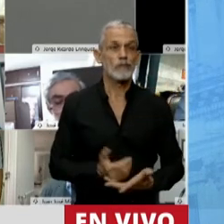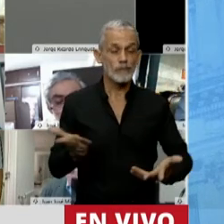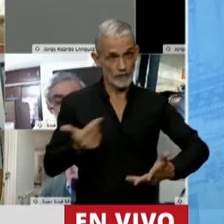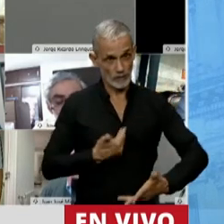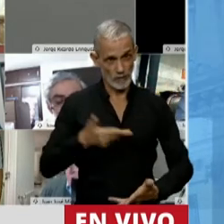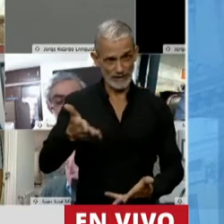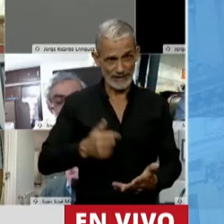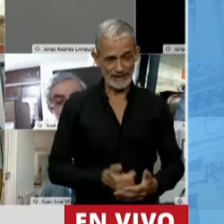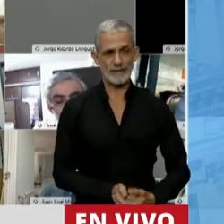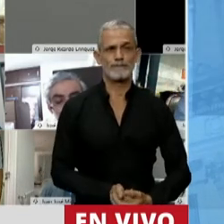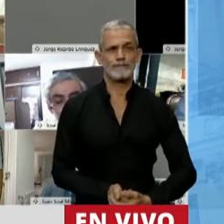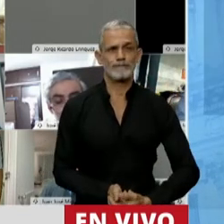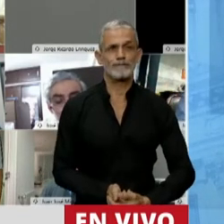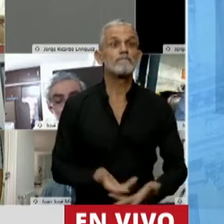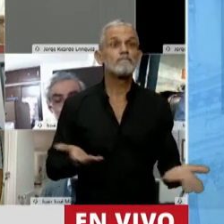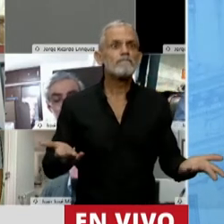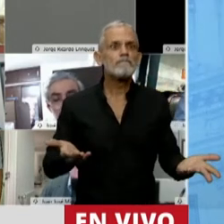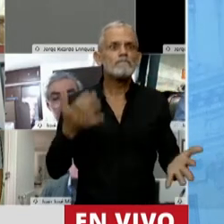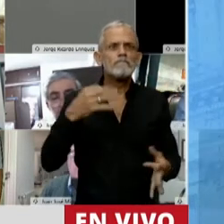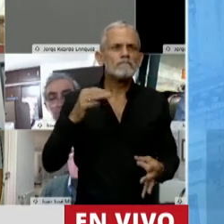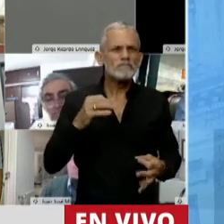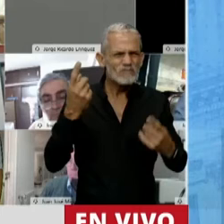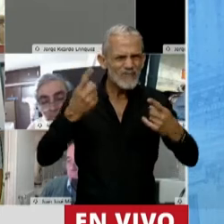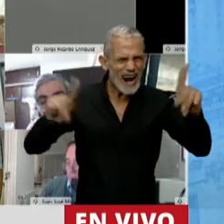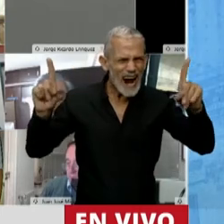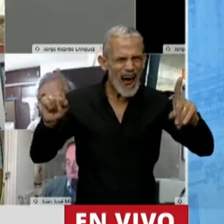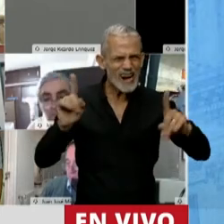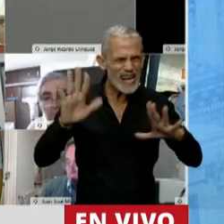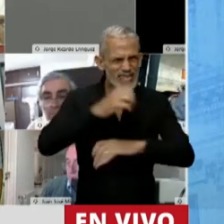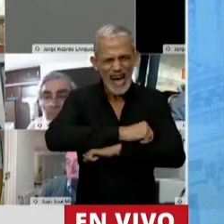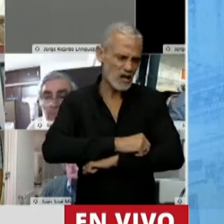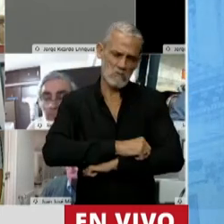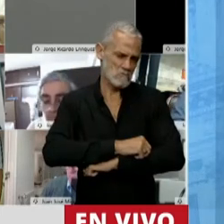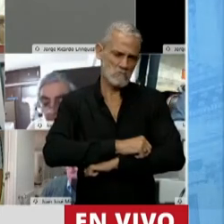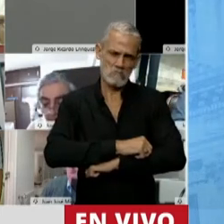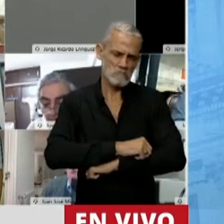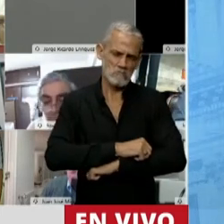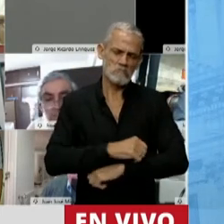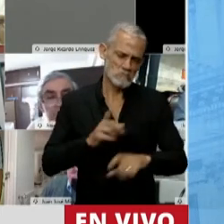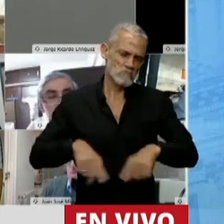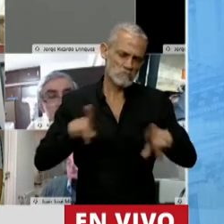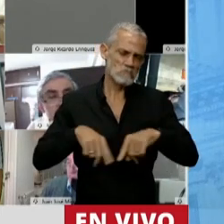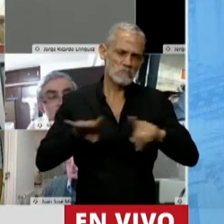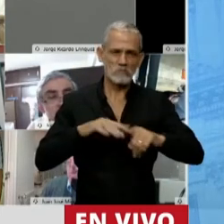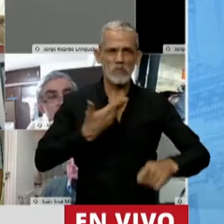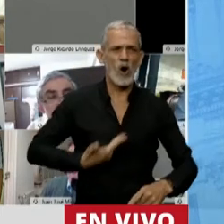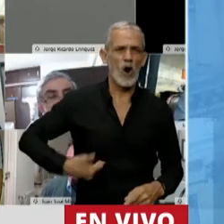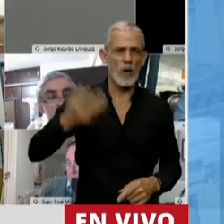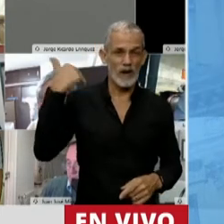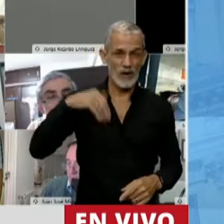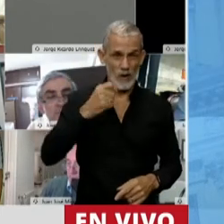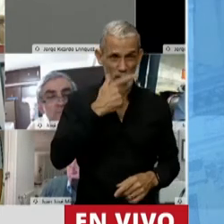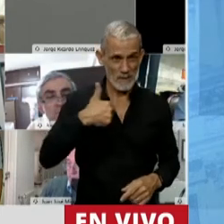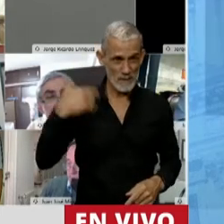Señor presidente, no debieran extrañarnos estas actitudes, porque mientras vuestro gobierno